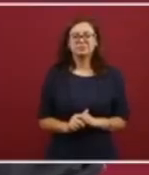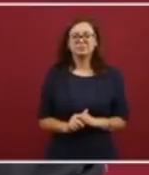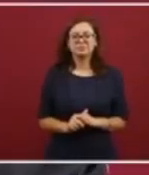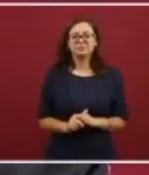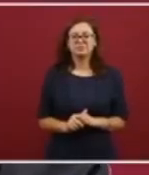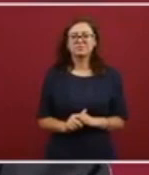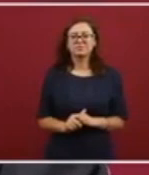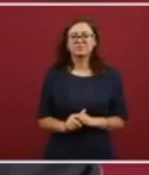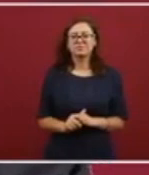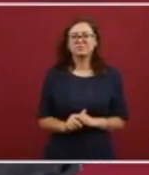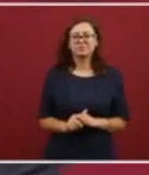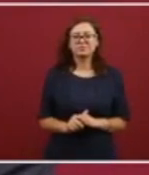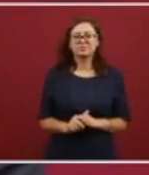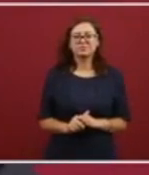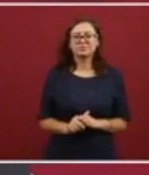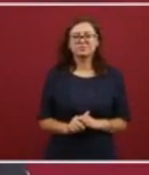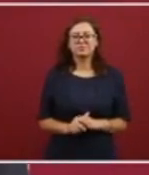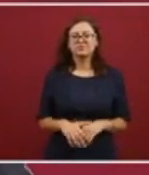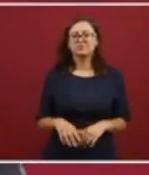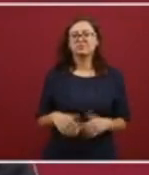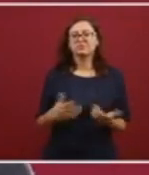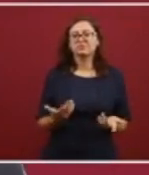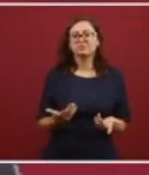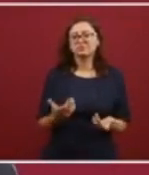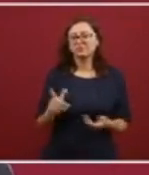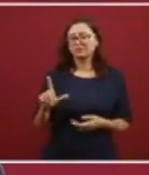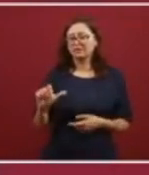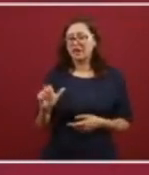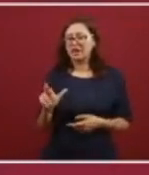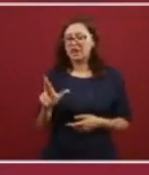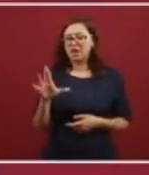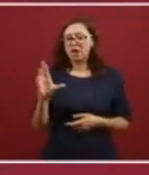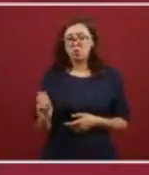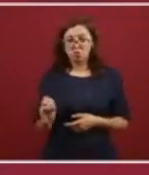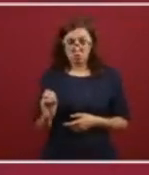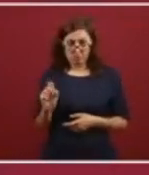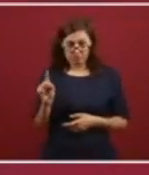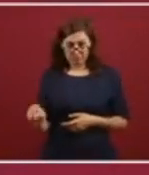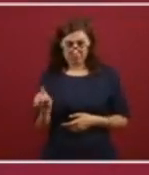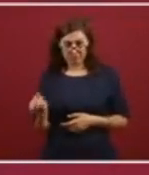iba a pronunciar don Lauro se lo lleva al presidente.